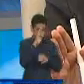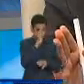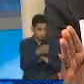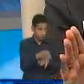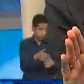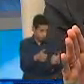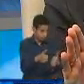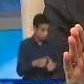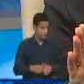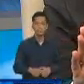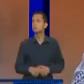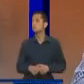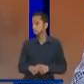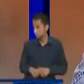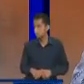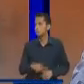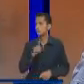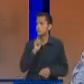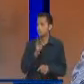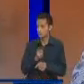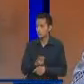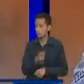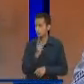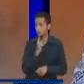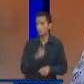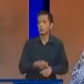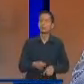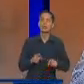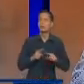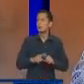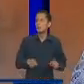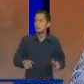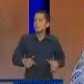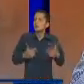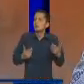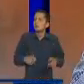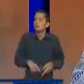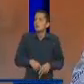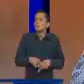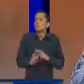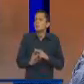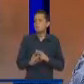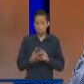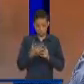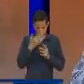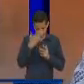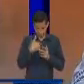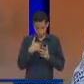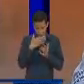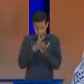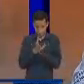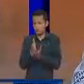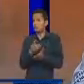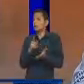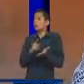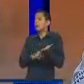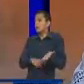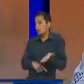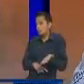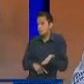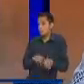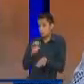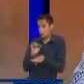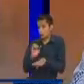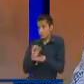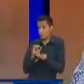Sí, legislación, sí, por supuesto, pero ¿legislación a partir de qué? Se ha hecho la legislación ecuatoriana